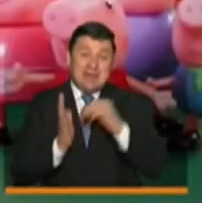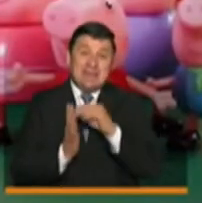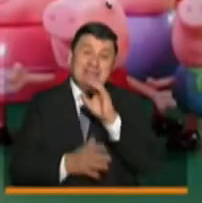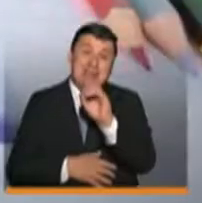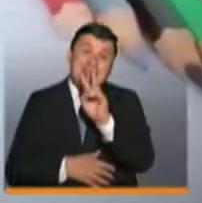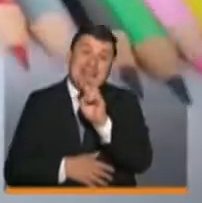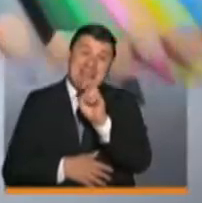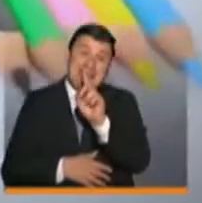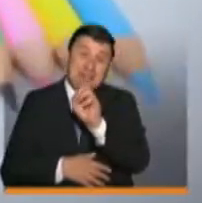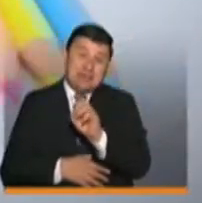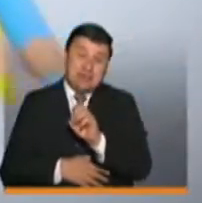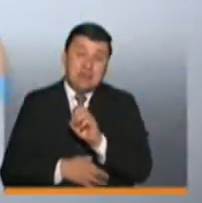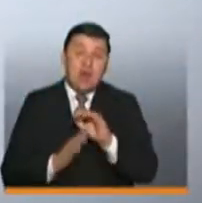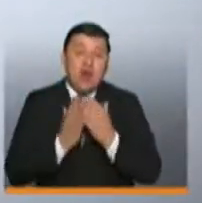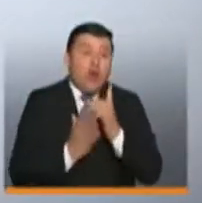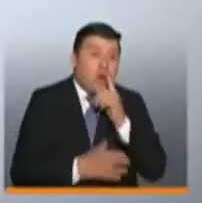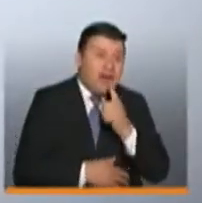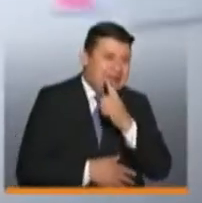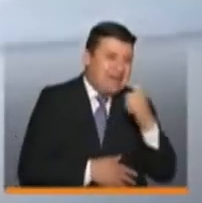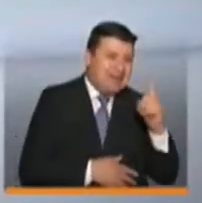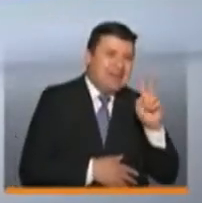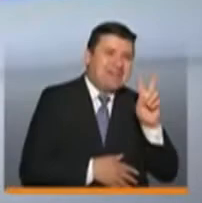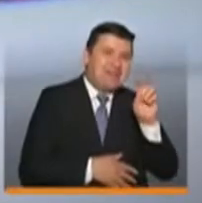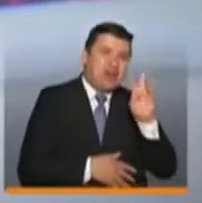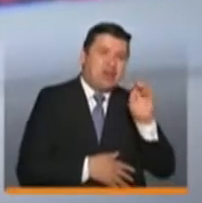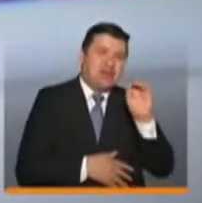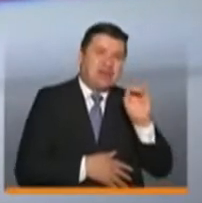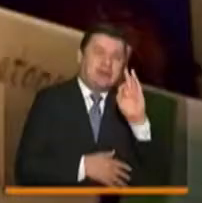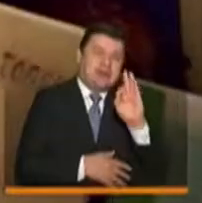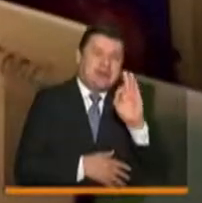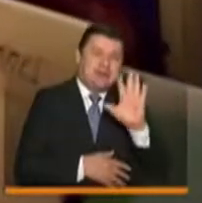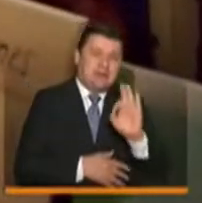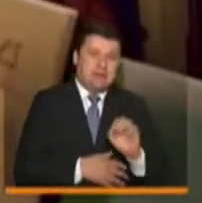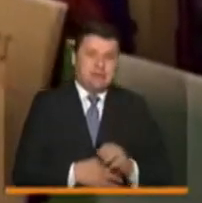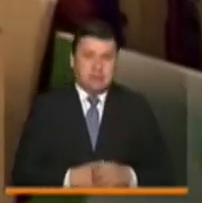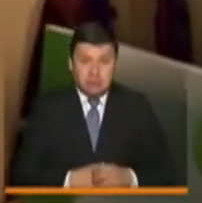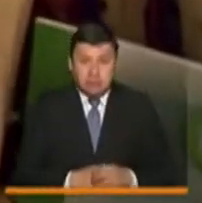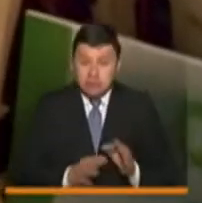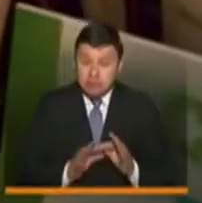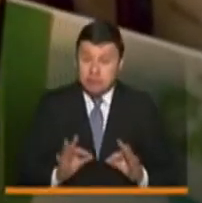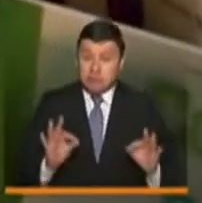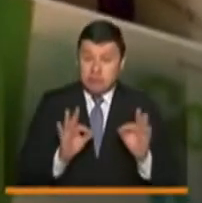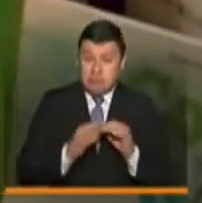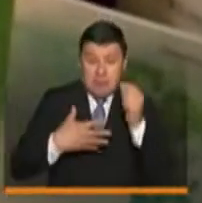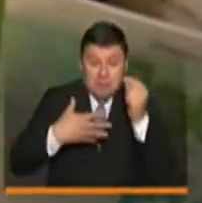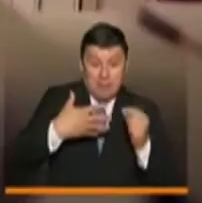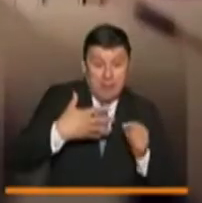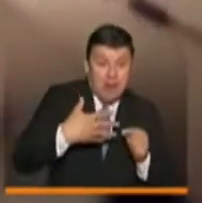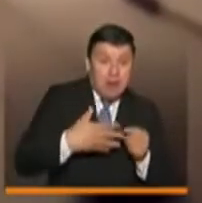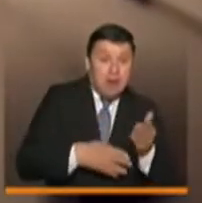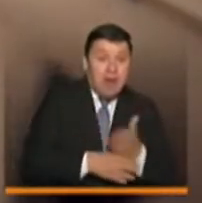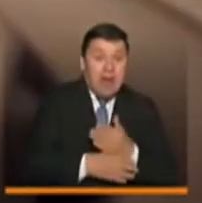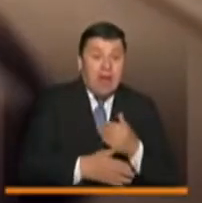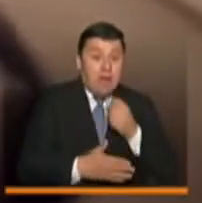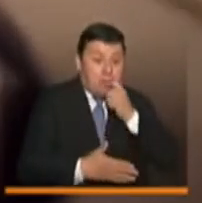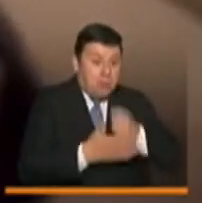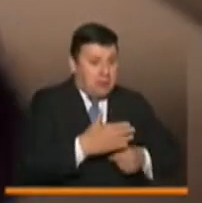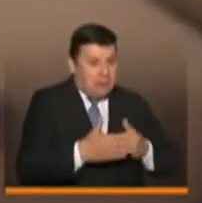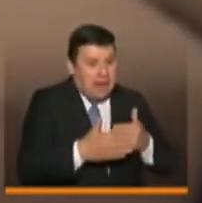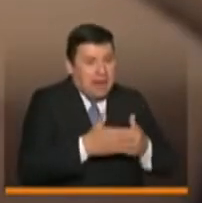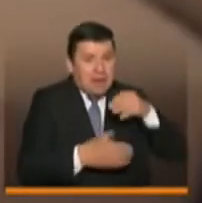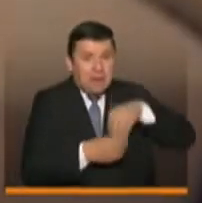356.070 pesos y para útiles escolares 178.035 pesos. Cabe resaltar que estos valores son antes del impuesto.